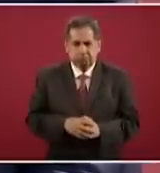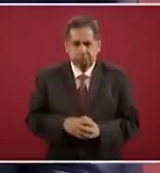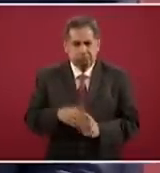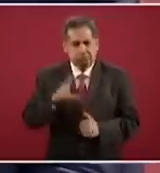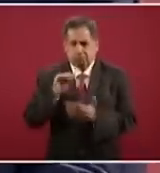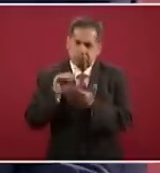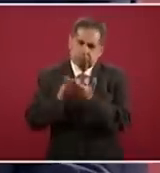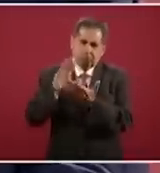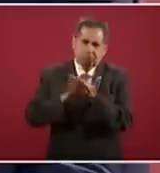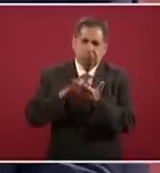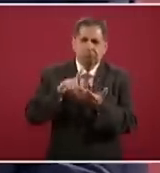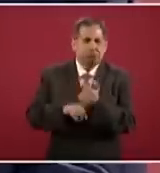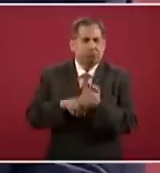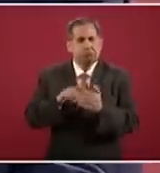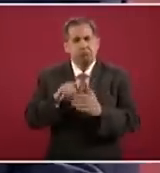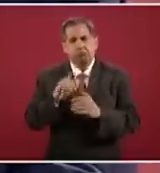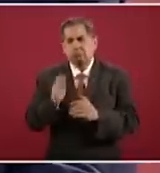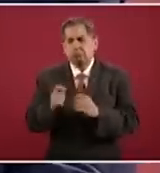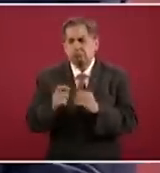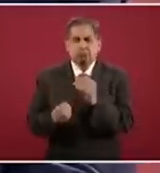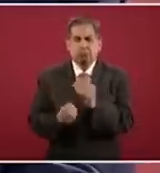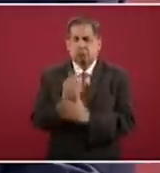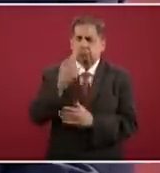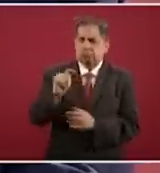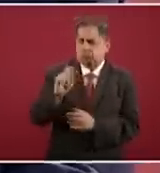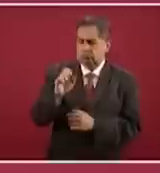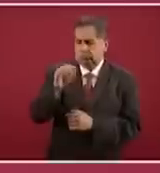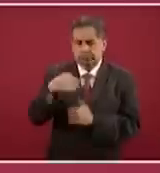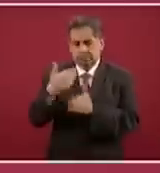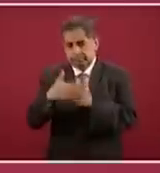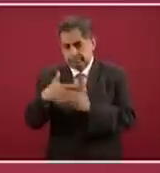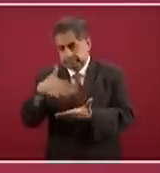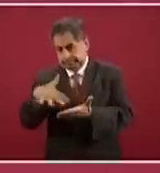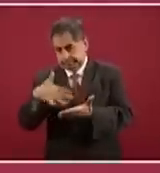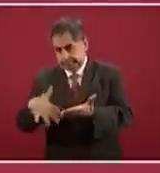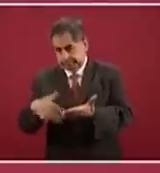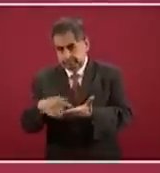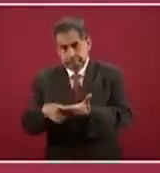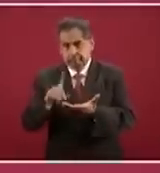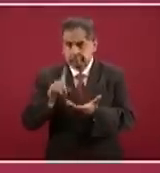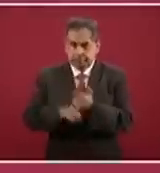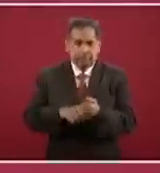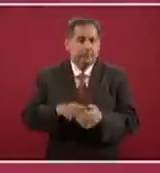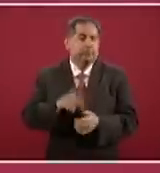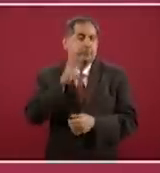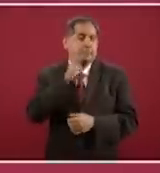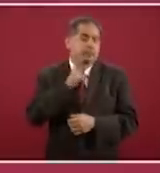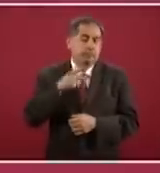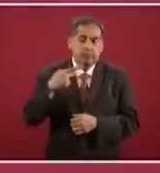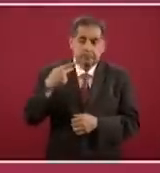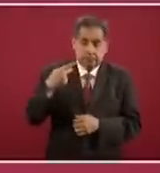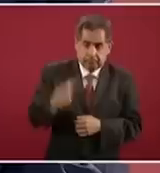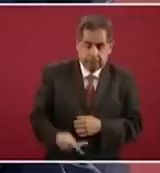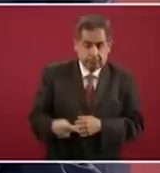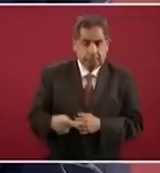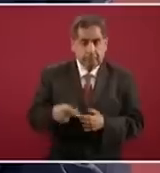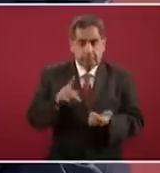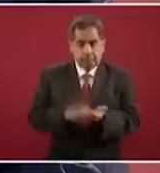quedó establecido en el tratado, lo van a leer, de que el petróleo es